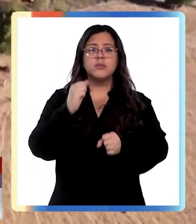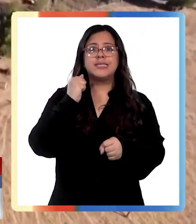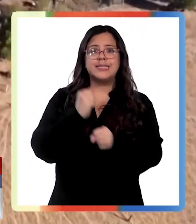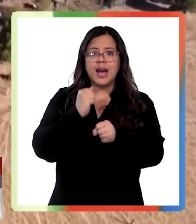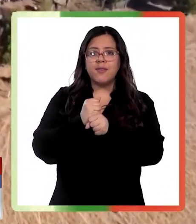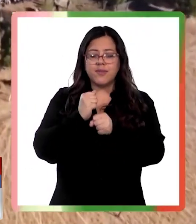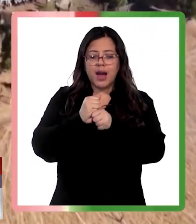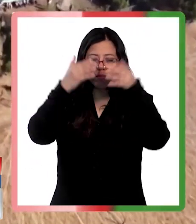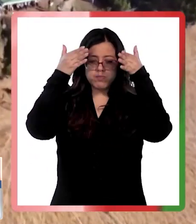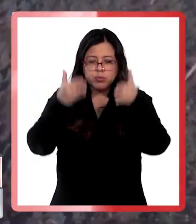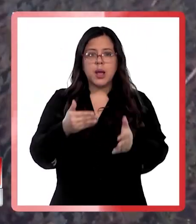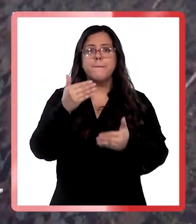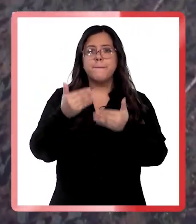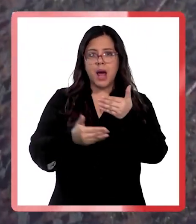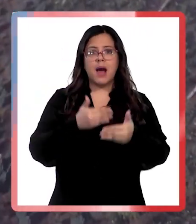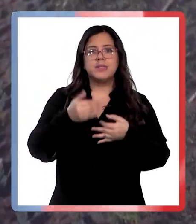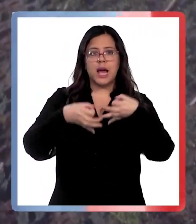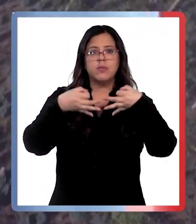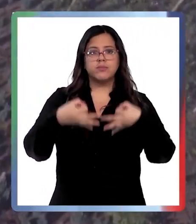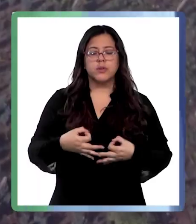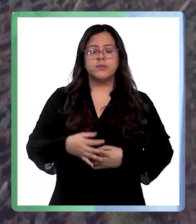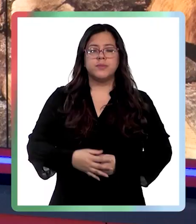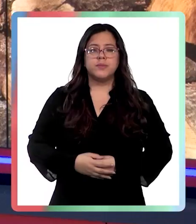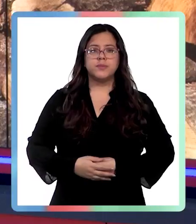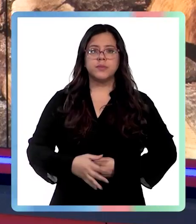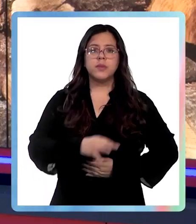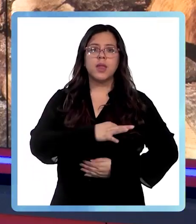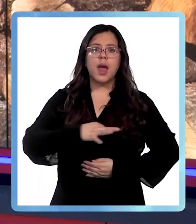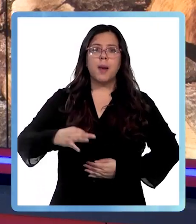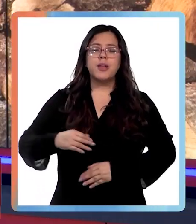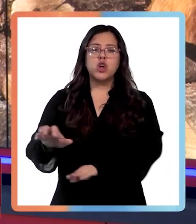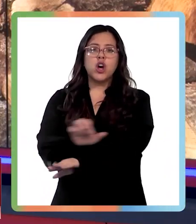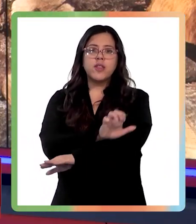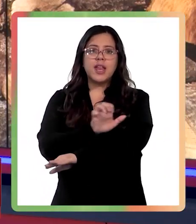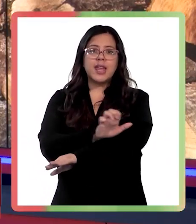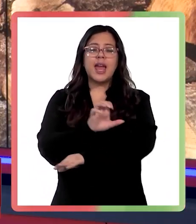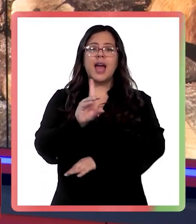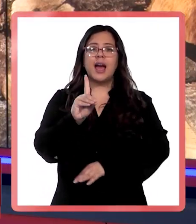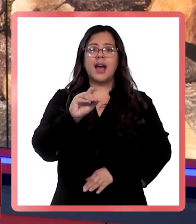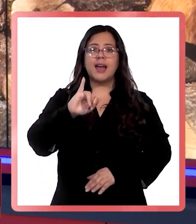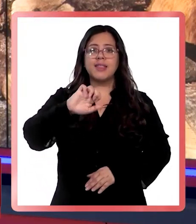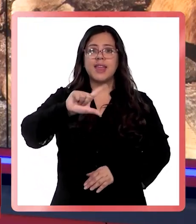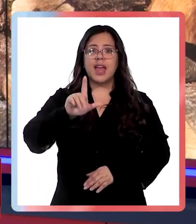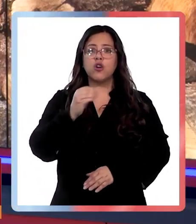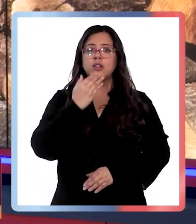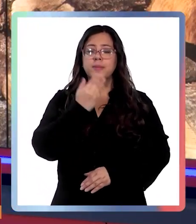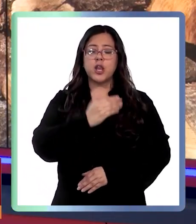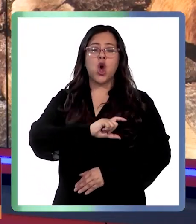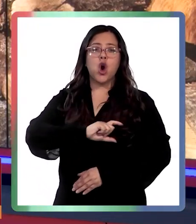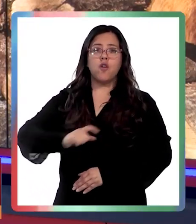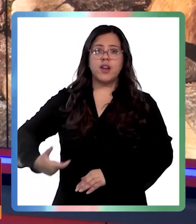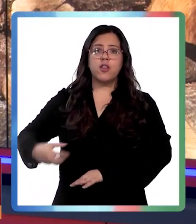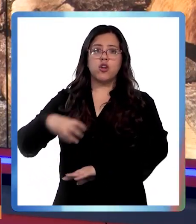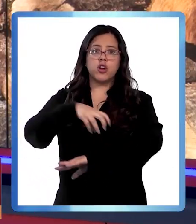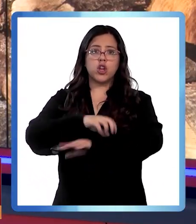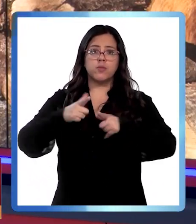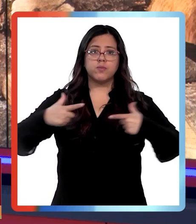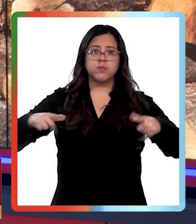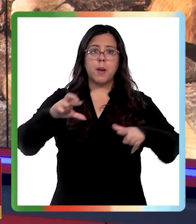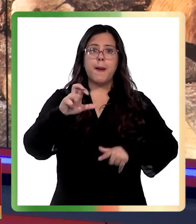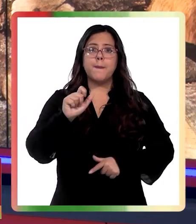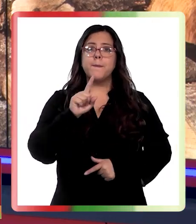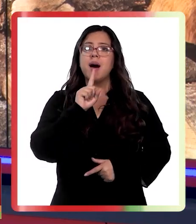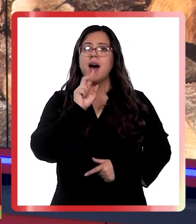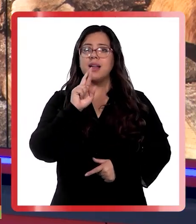Trabajos que buscan un avance. El ministro de Energía, Diego Pardo, junto con el gobernador regional de Los Lagos,